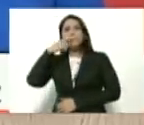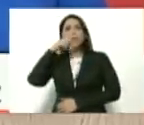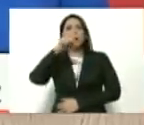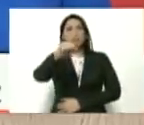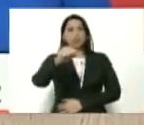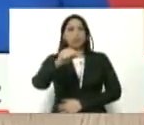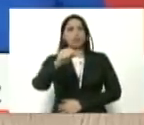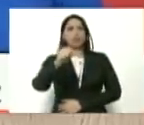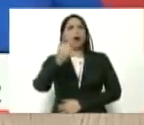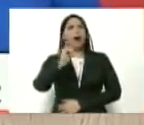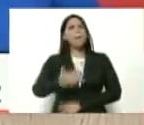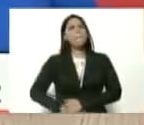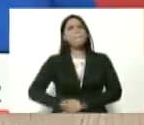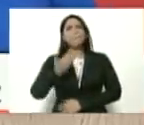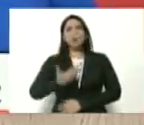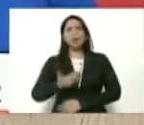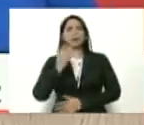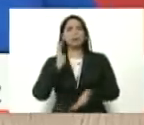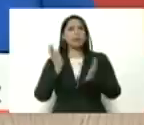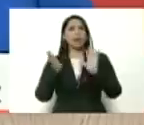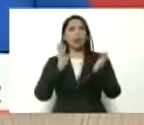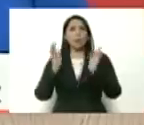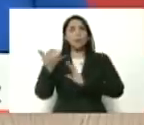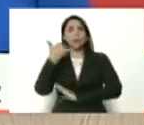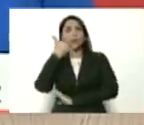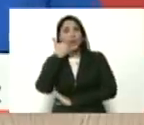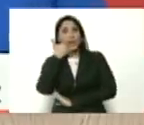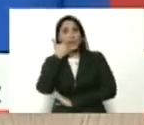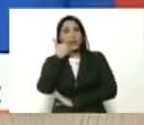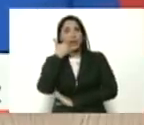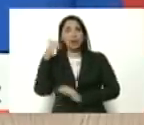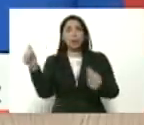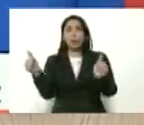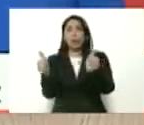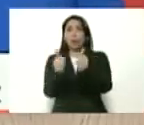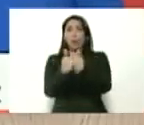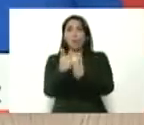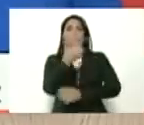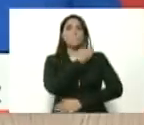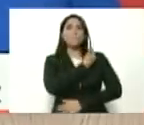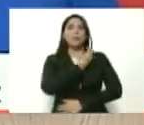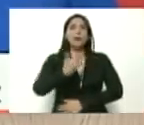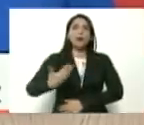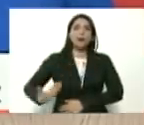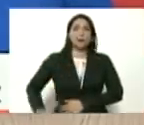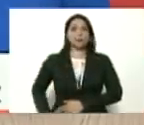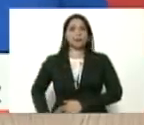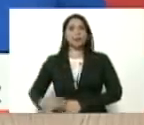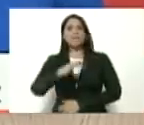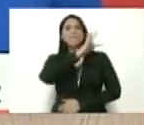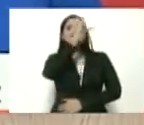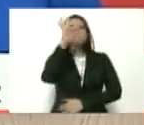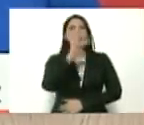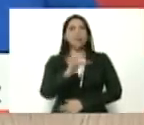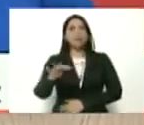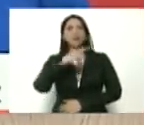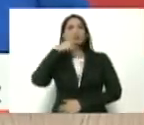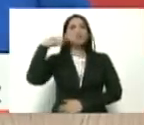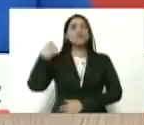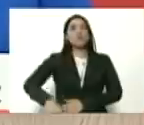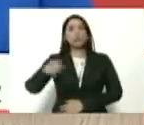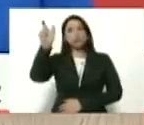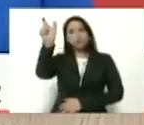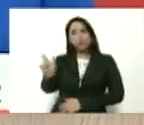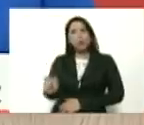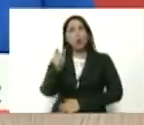una muy importante conversación telefónica con el presidente de la Federación de Rusia, Vladimir